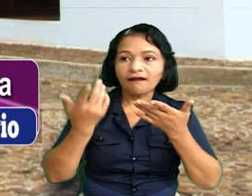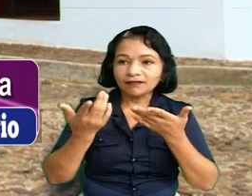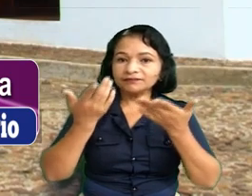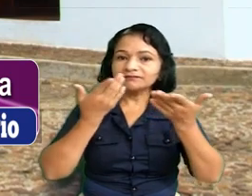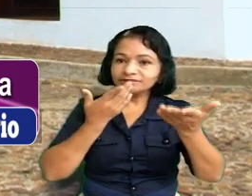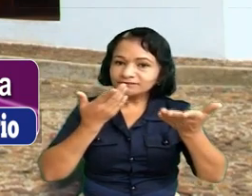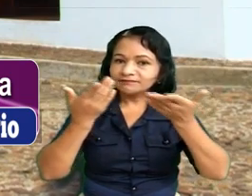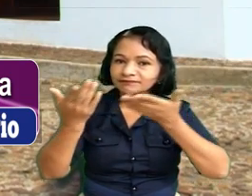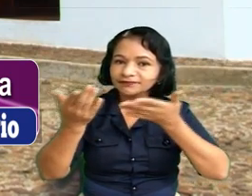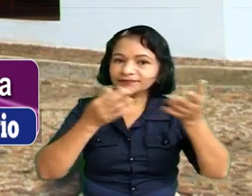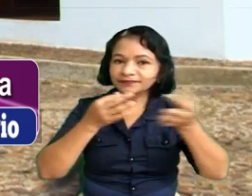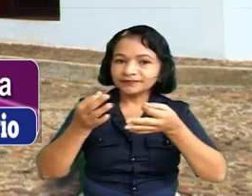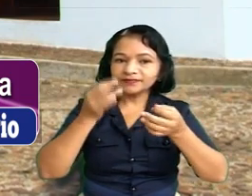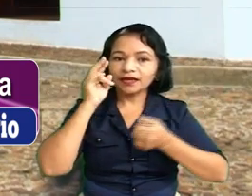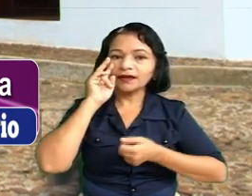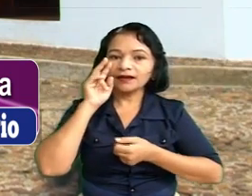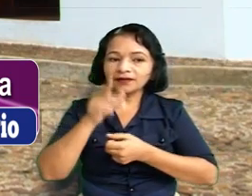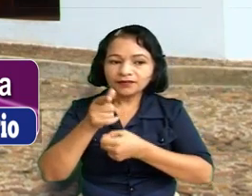acá a cubrir